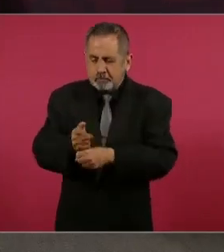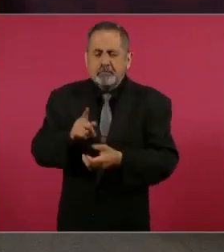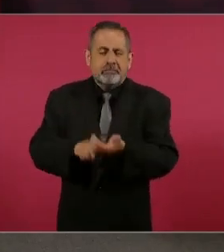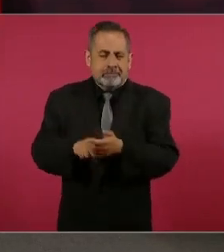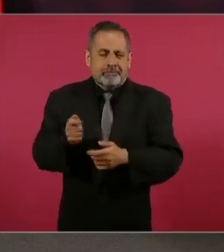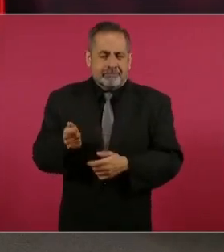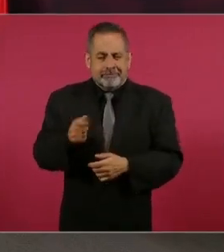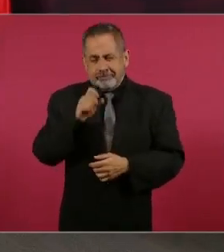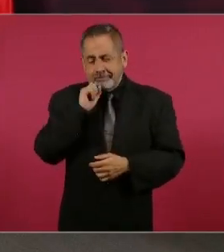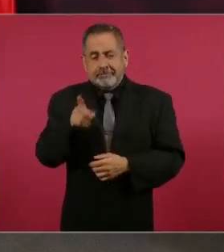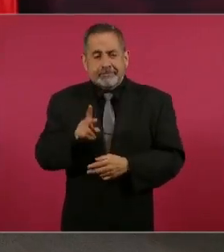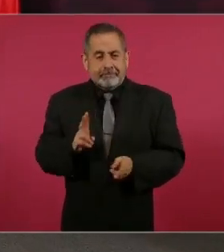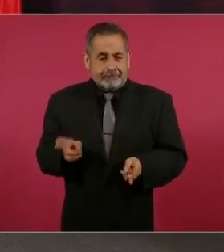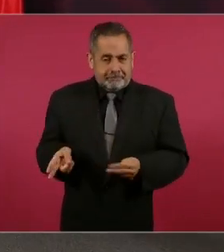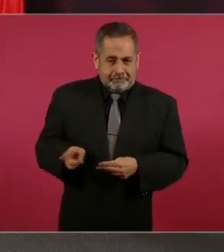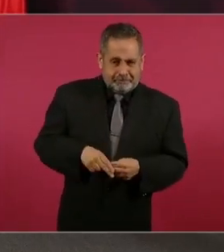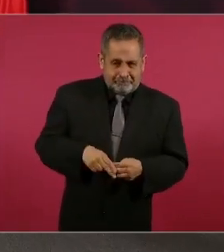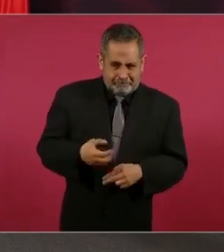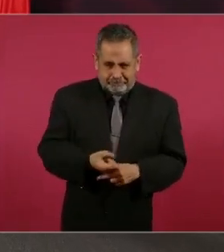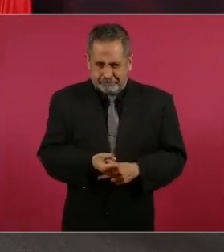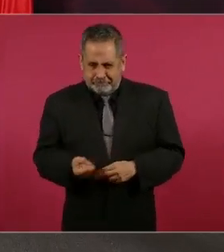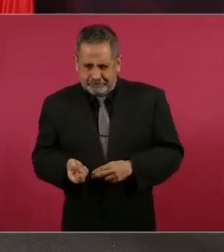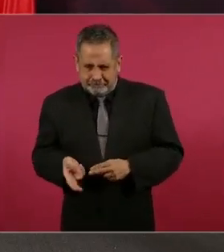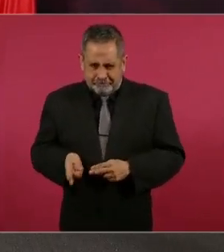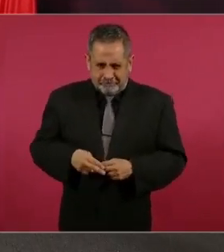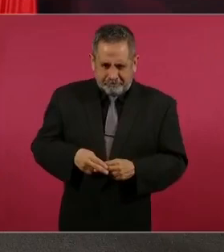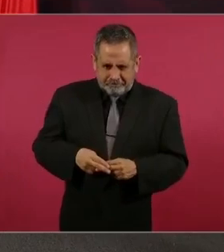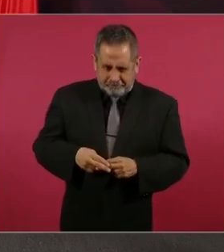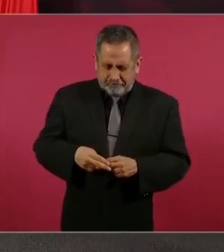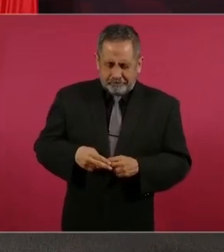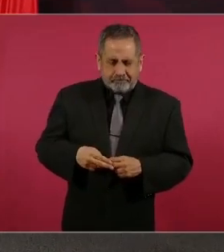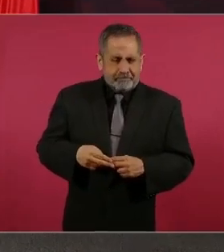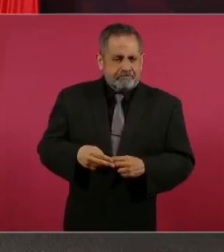una hebilla que tenía